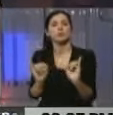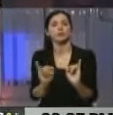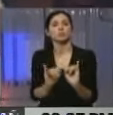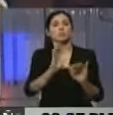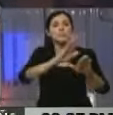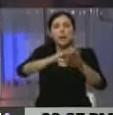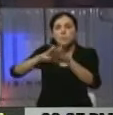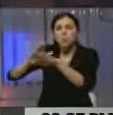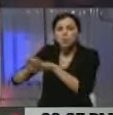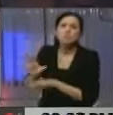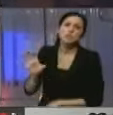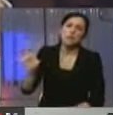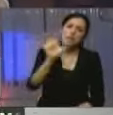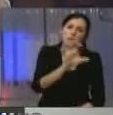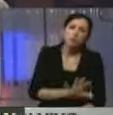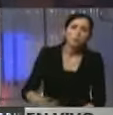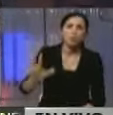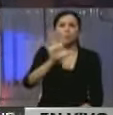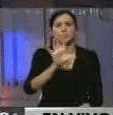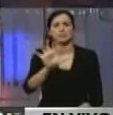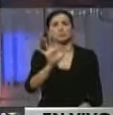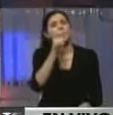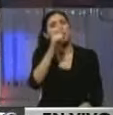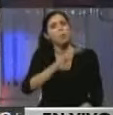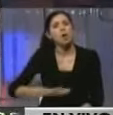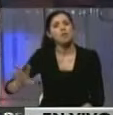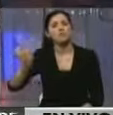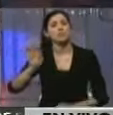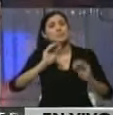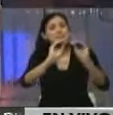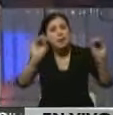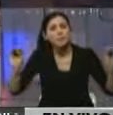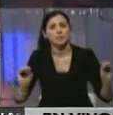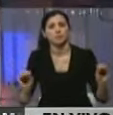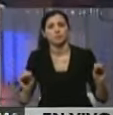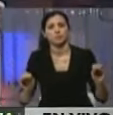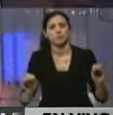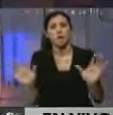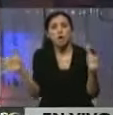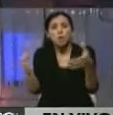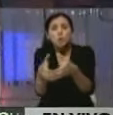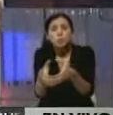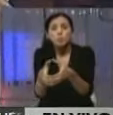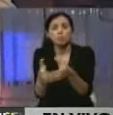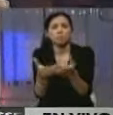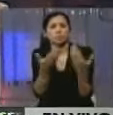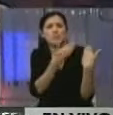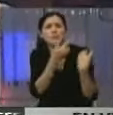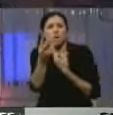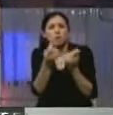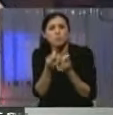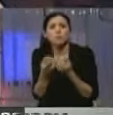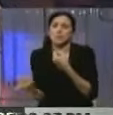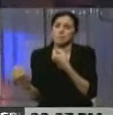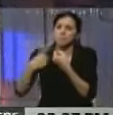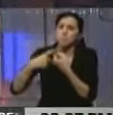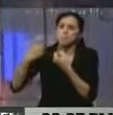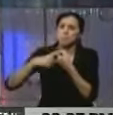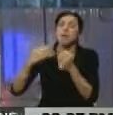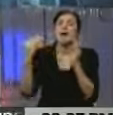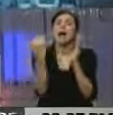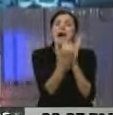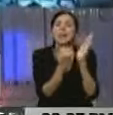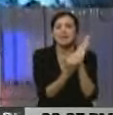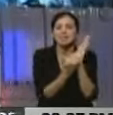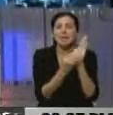todas las regiones del país, a todo el pueblo venezolano, a todos los sectores económicos, incorporados en la agenda económica